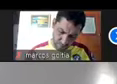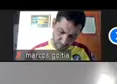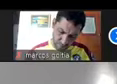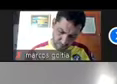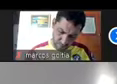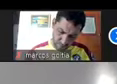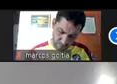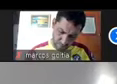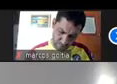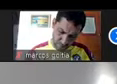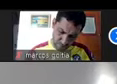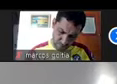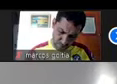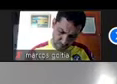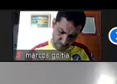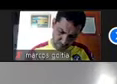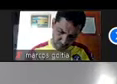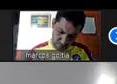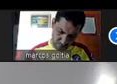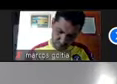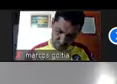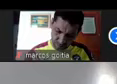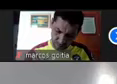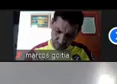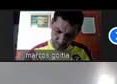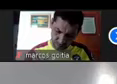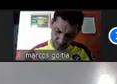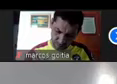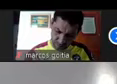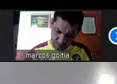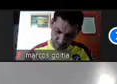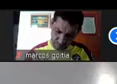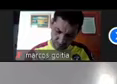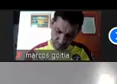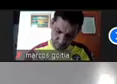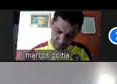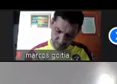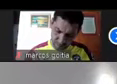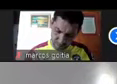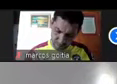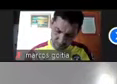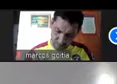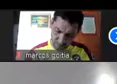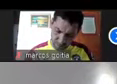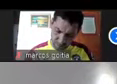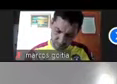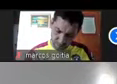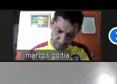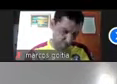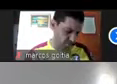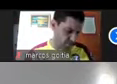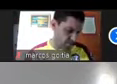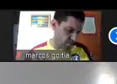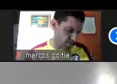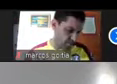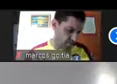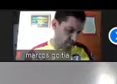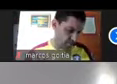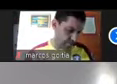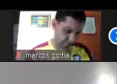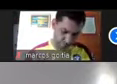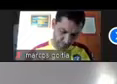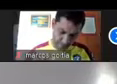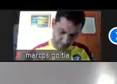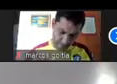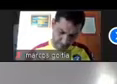ceremonia, bueno, por todo ese compromiso que existe en la institución para poder llevar adelante estas actividades y